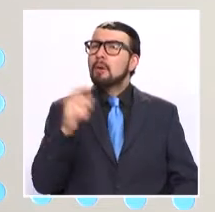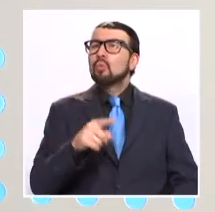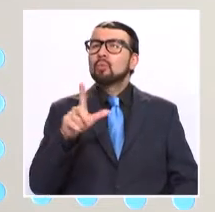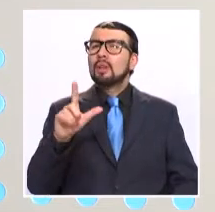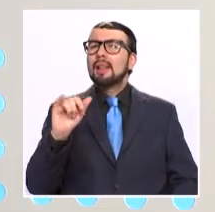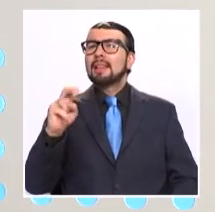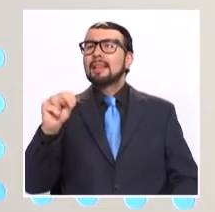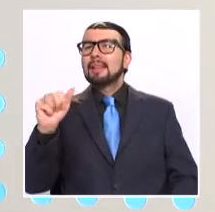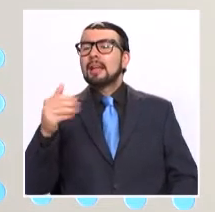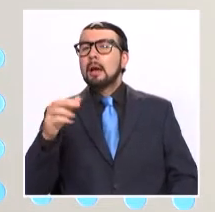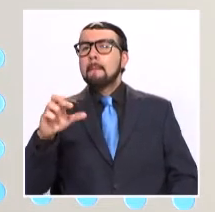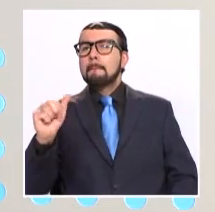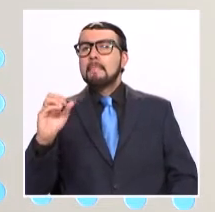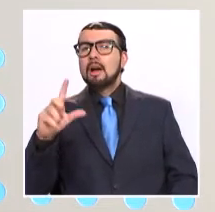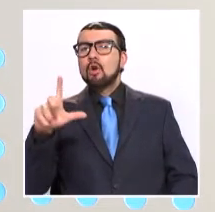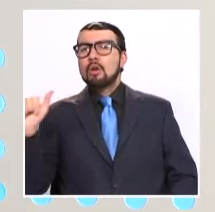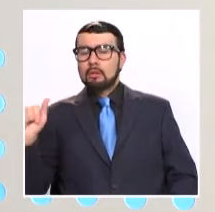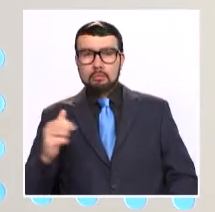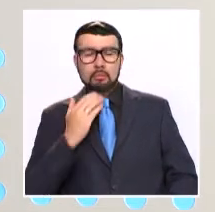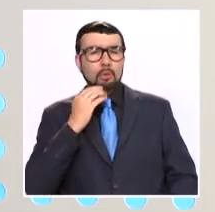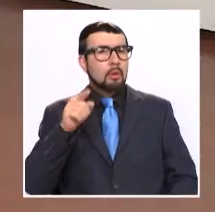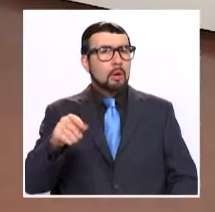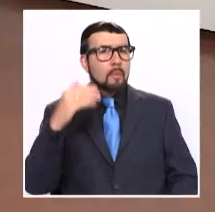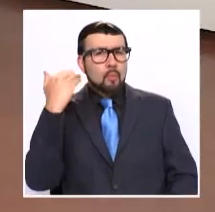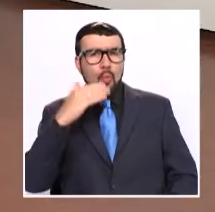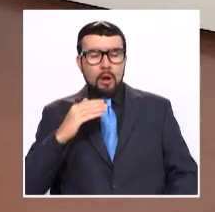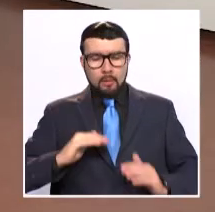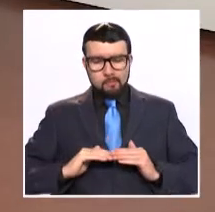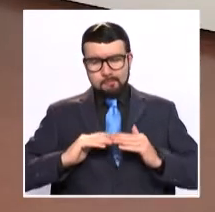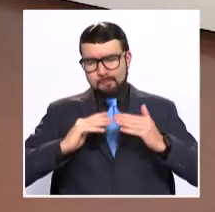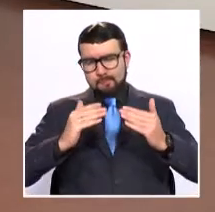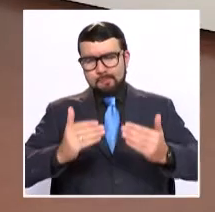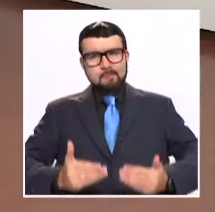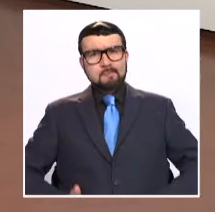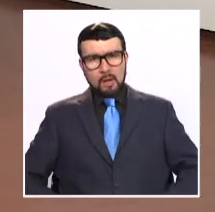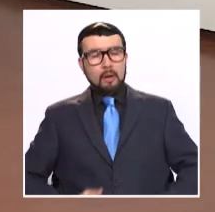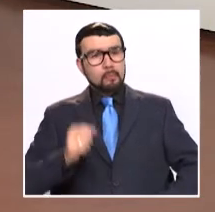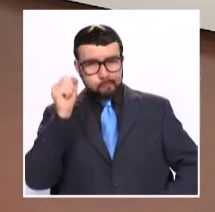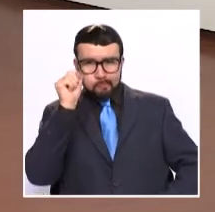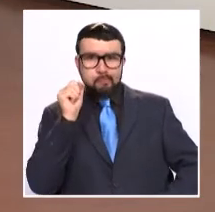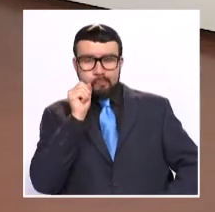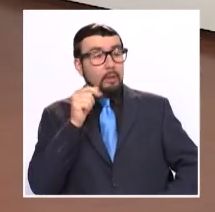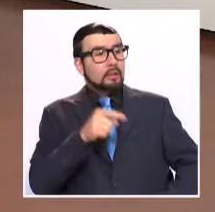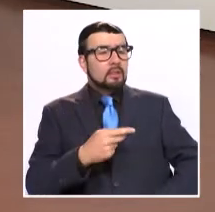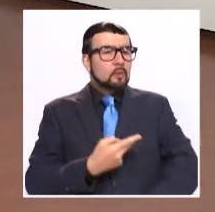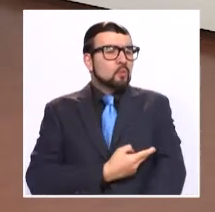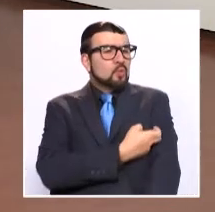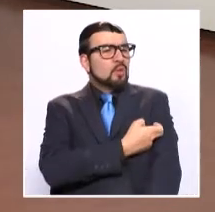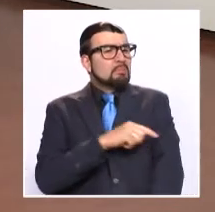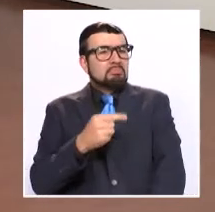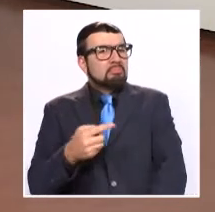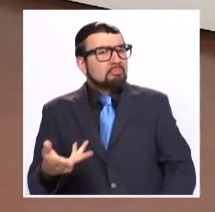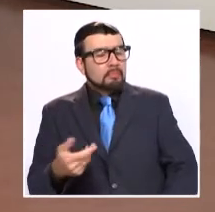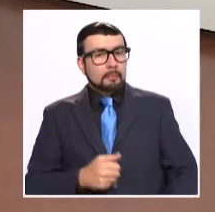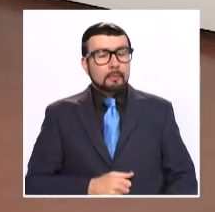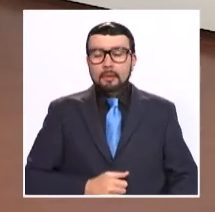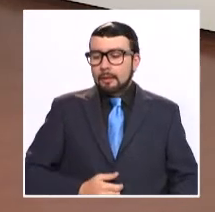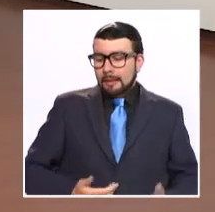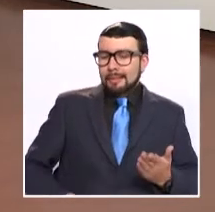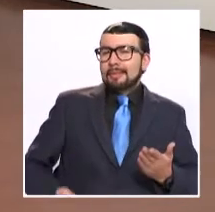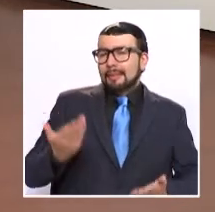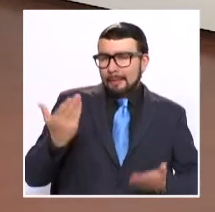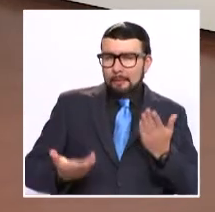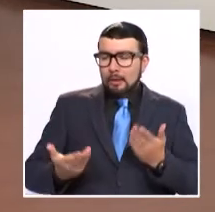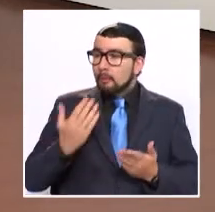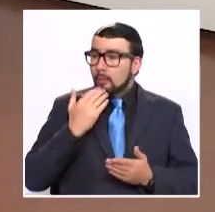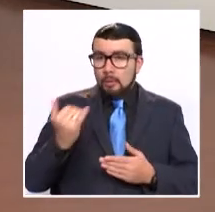de vacunación de una señora en embarazo. A ver, tenemos, dependiendo de la semana